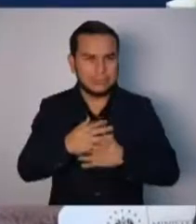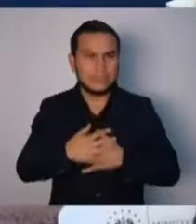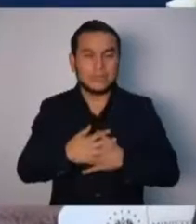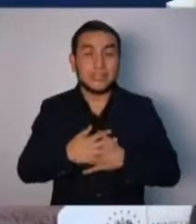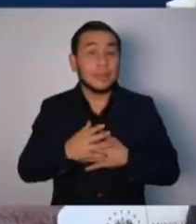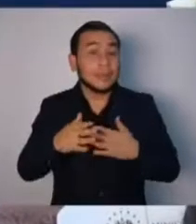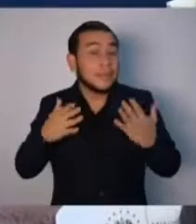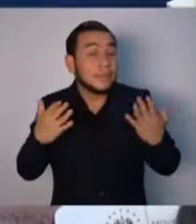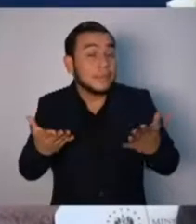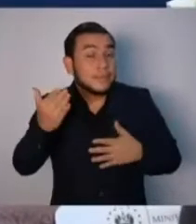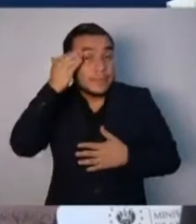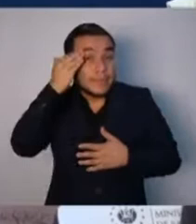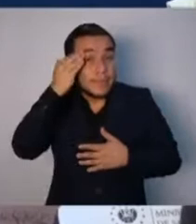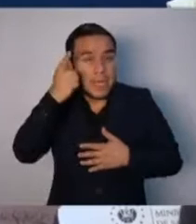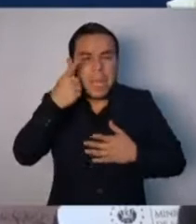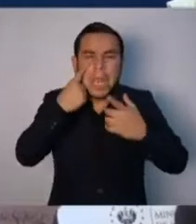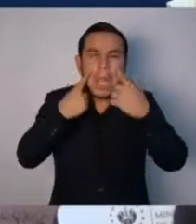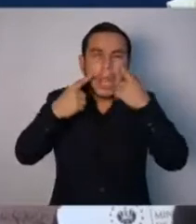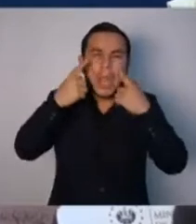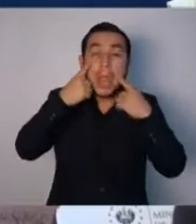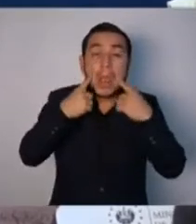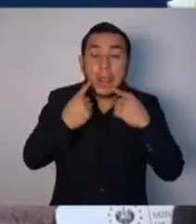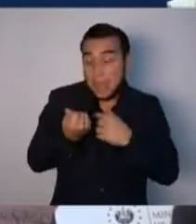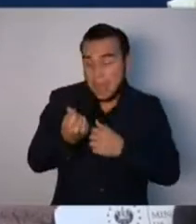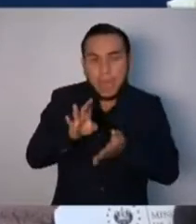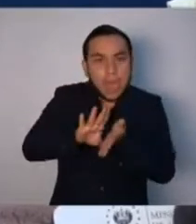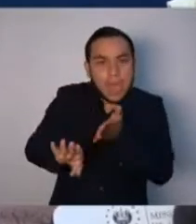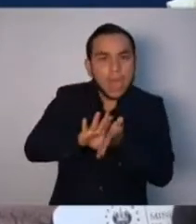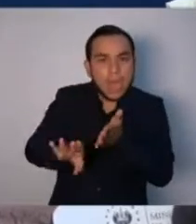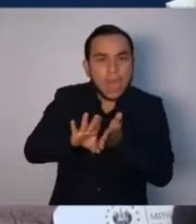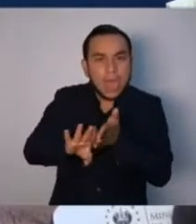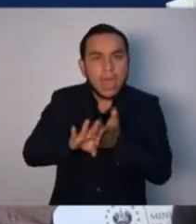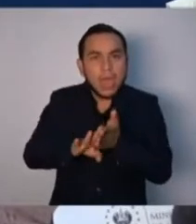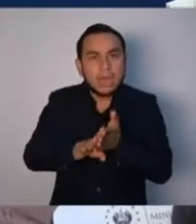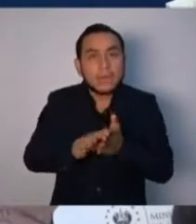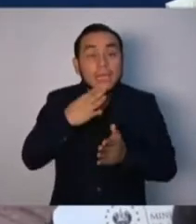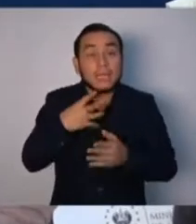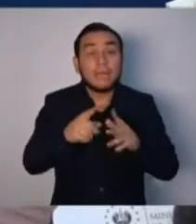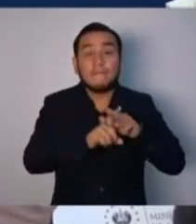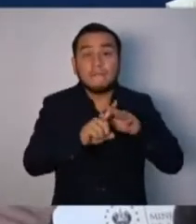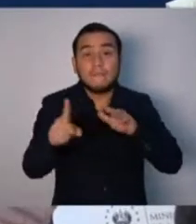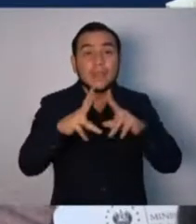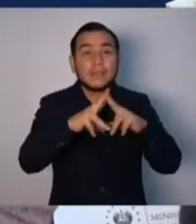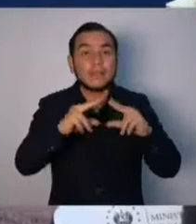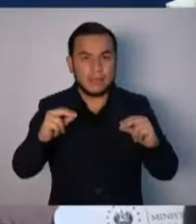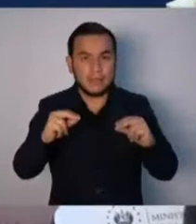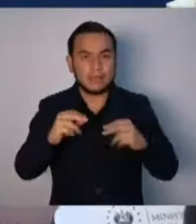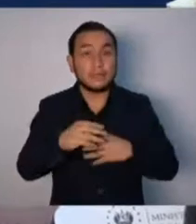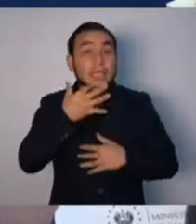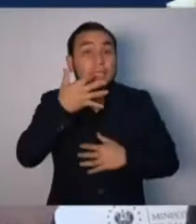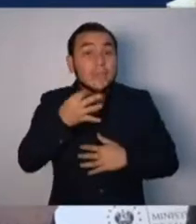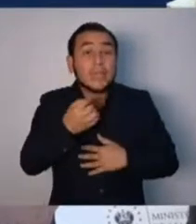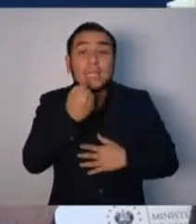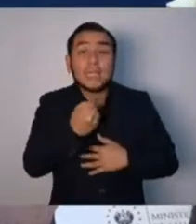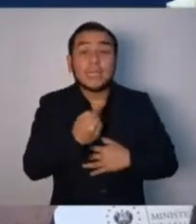porque mientras estaba llorando aquí estaba gastando el dinero y ustedes operando a sus amantes para después huir con ellas y dejar a su